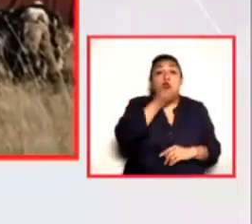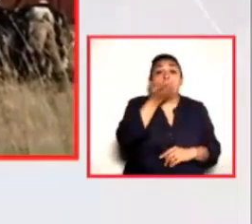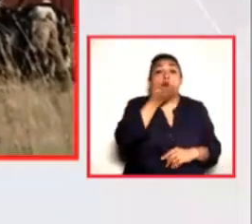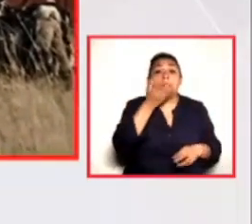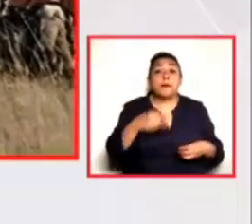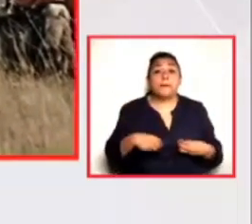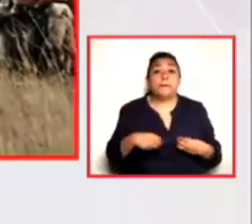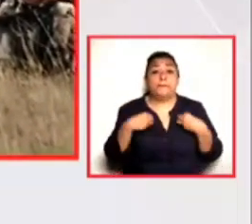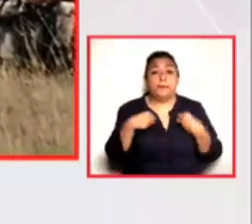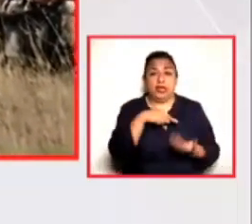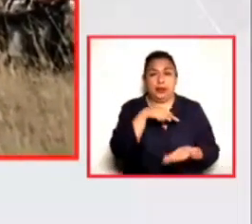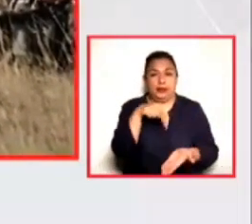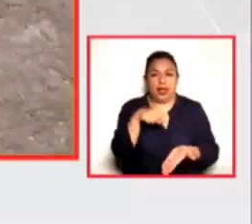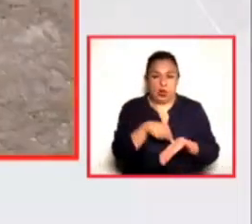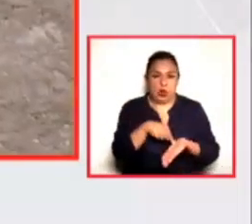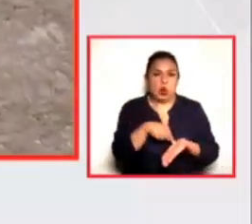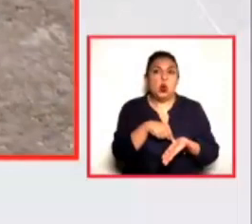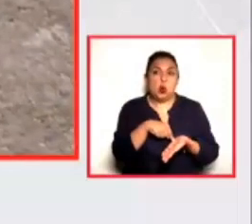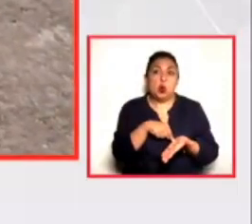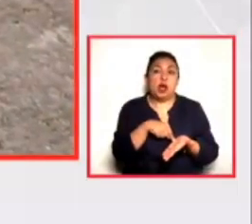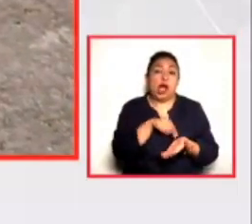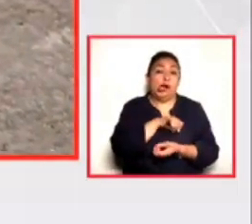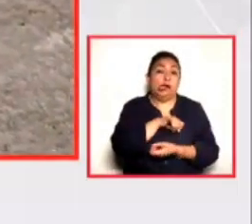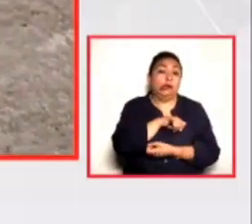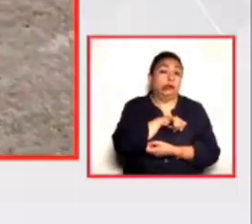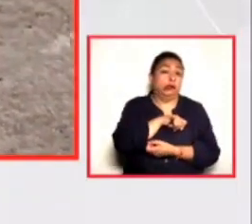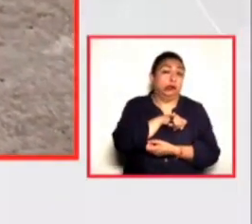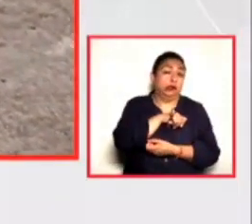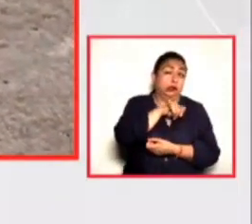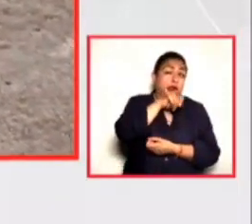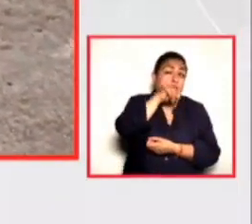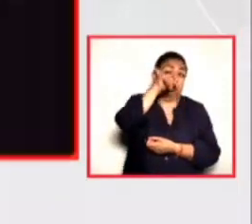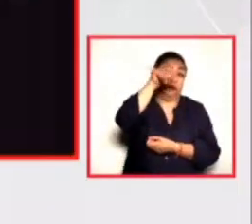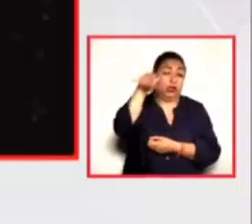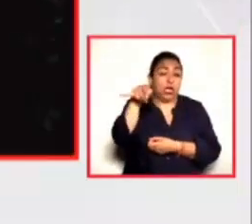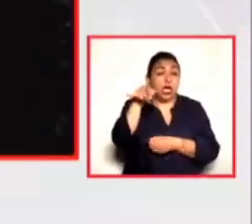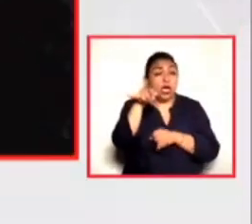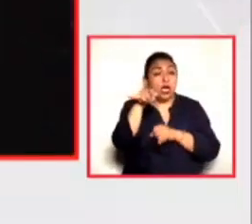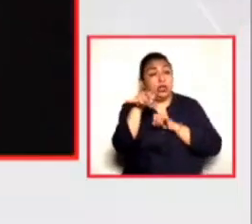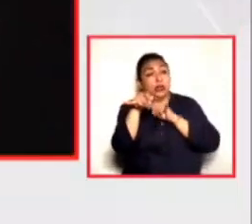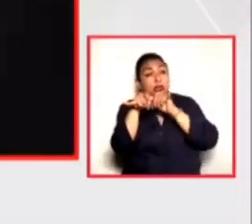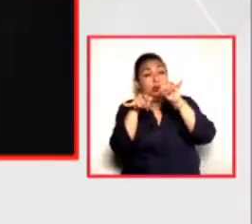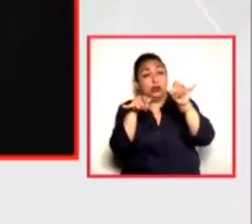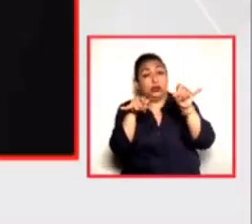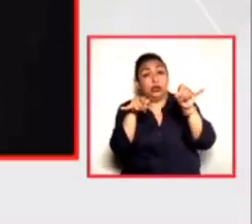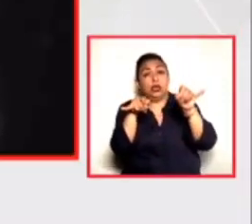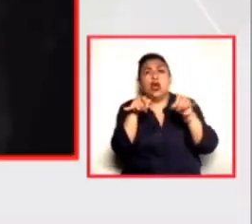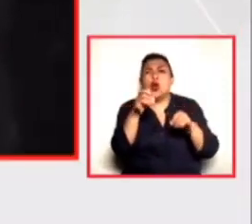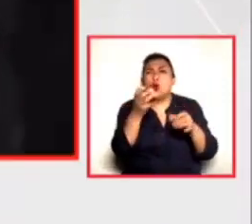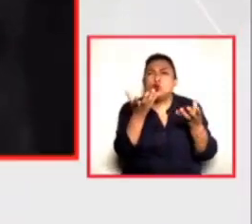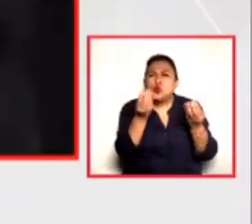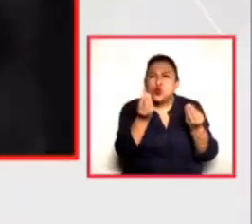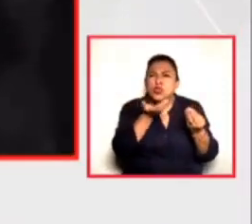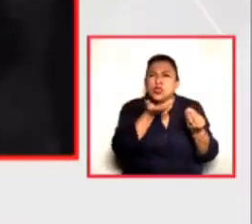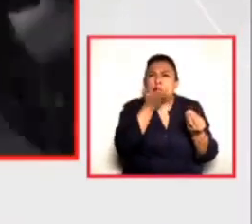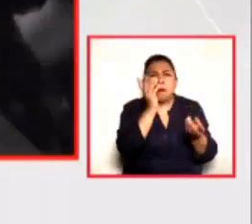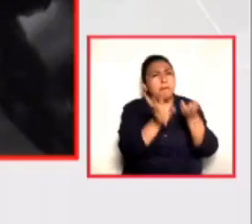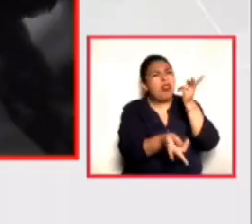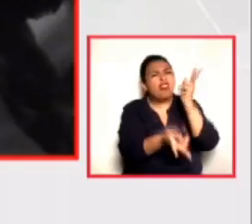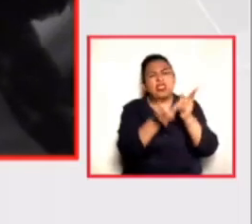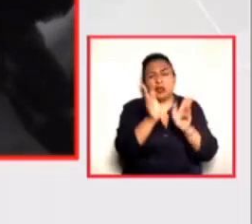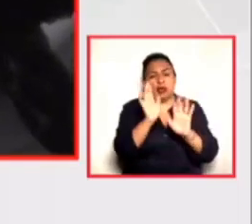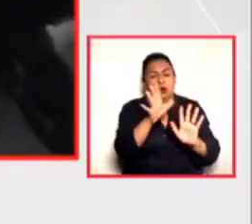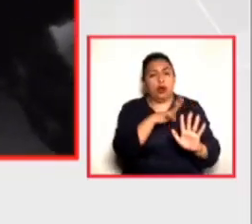lugar bastante alejado de todo, no están acostumbrados a hablar mucho. Al momento que tú tienes